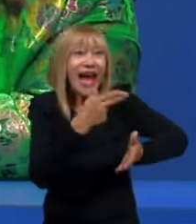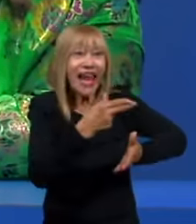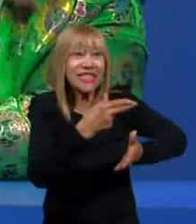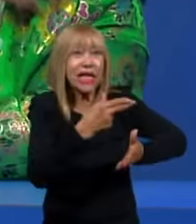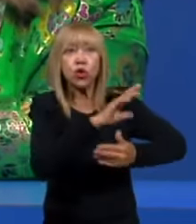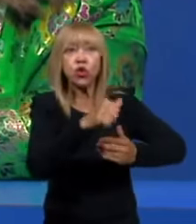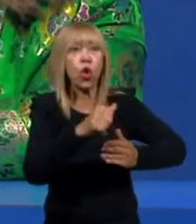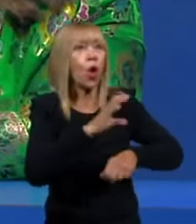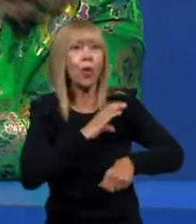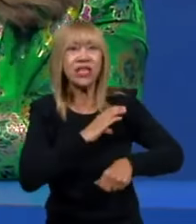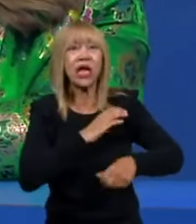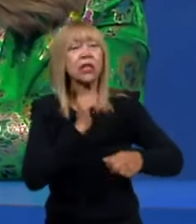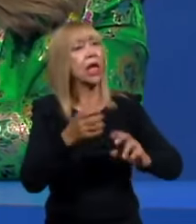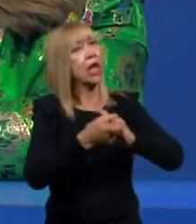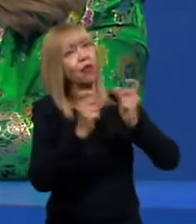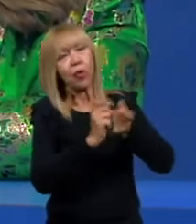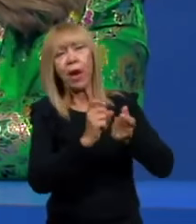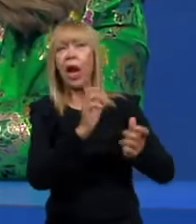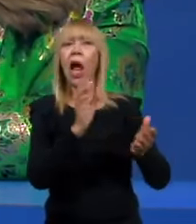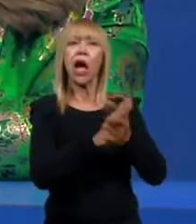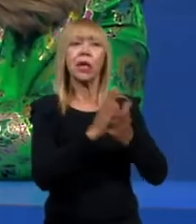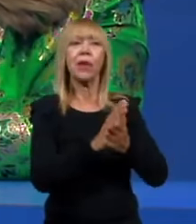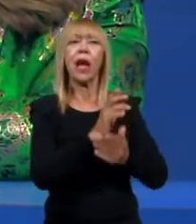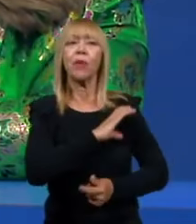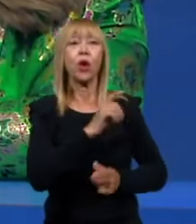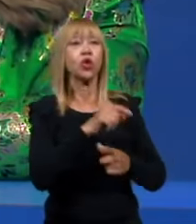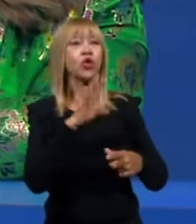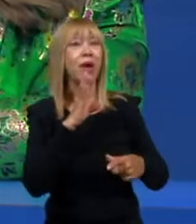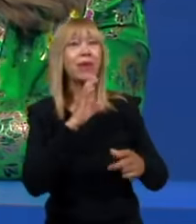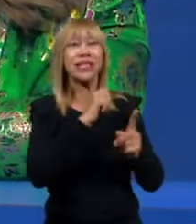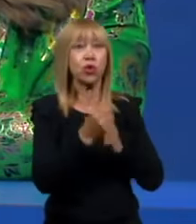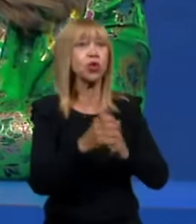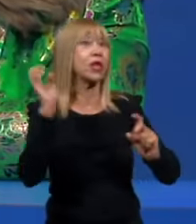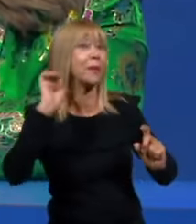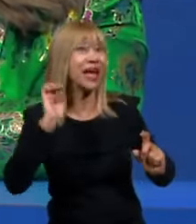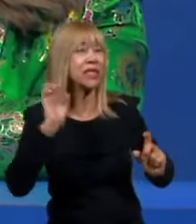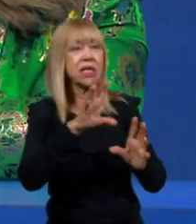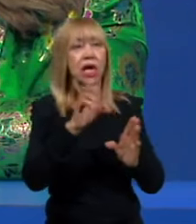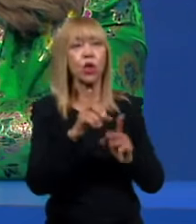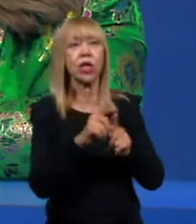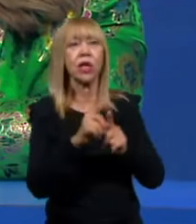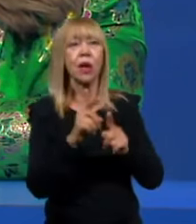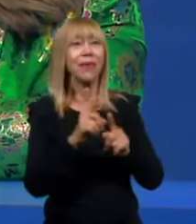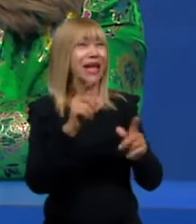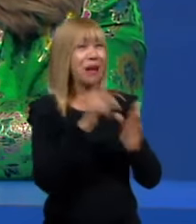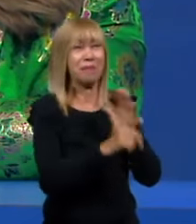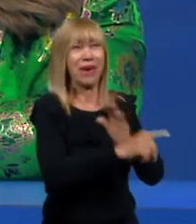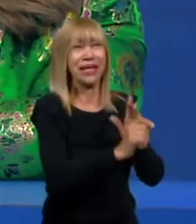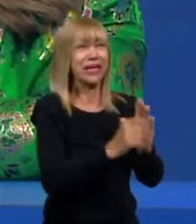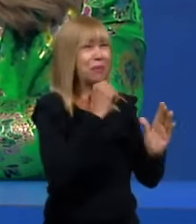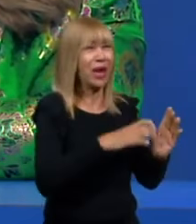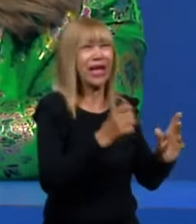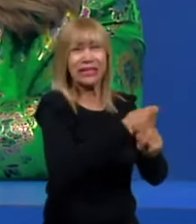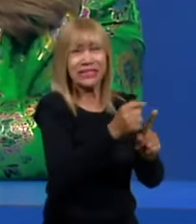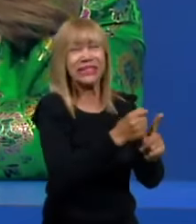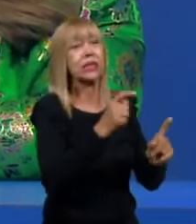tenemos que reformar la Academia de la Policía. Y cuando tú me hablas de la situación de emergencia que incluye los casos de feminicidios y violencia doméstica,